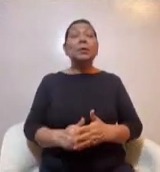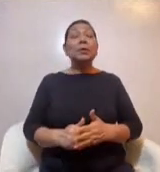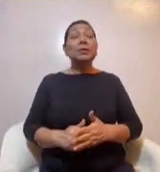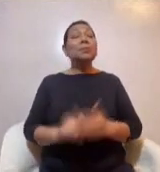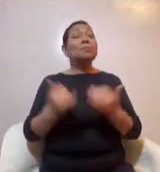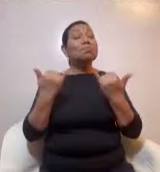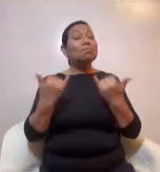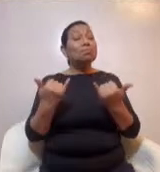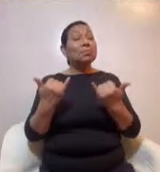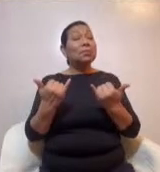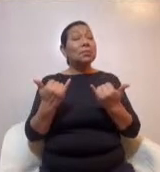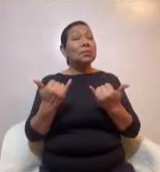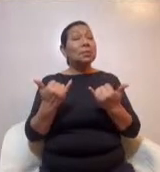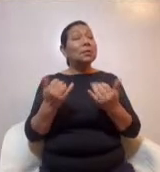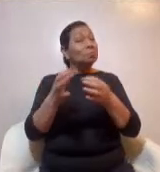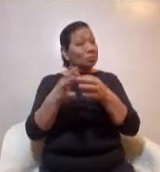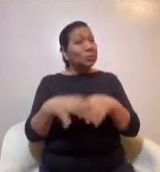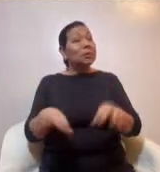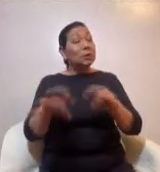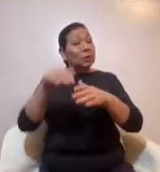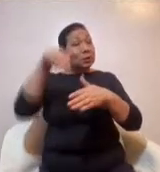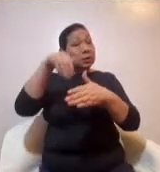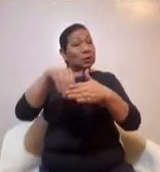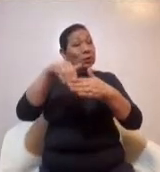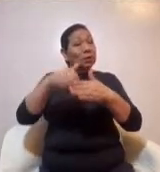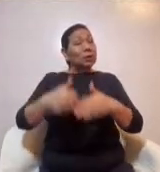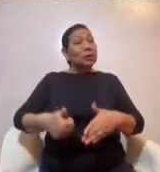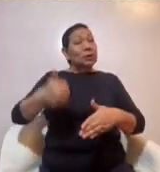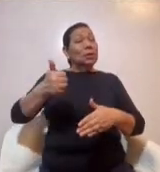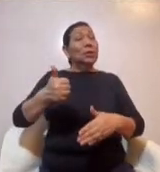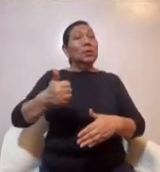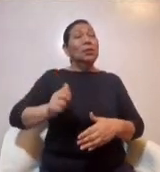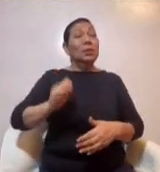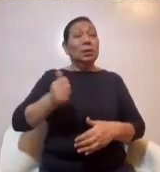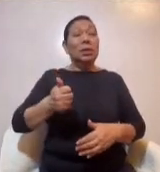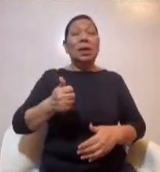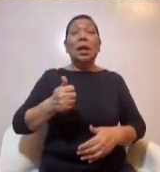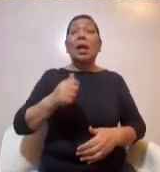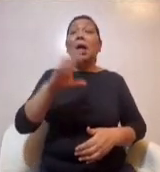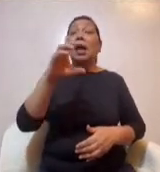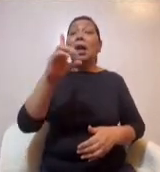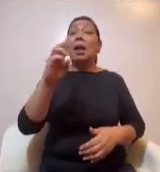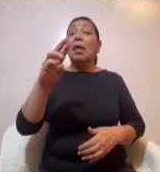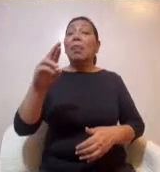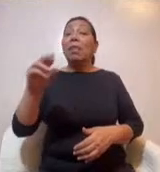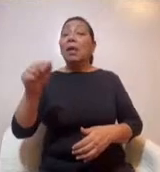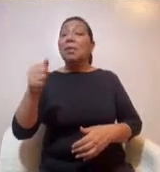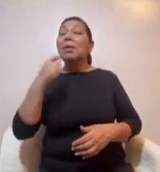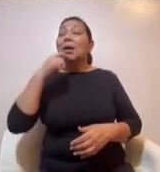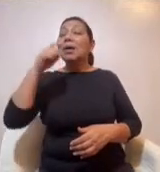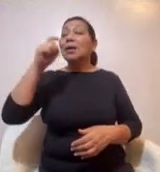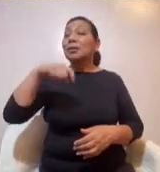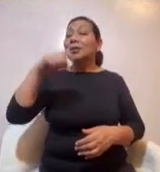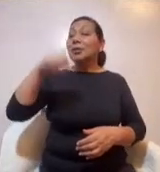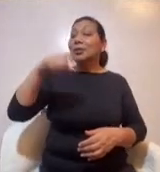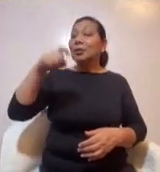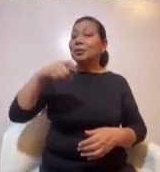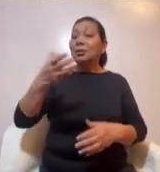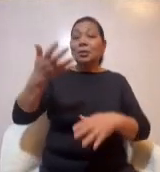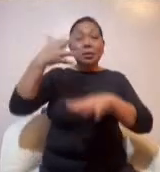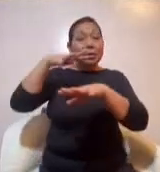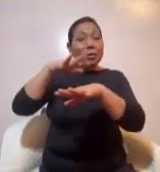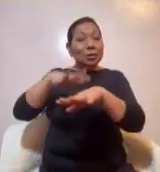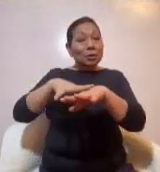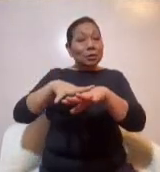del programa, del fundamento de voto de la magistrada Ledesma Narváez se advierte la